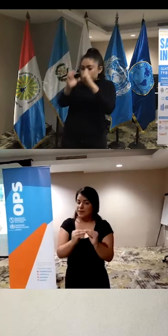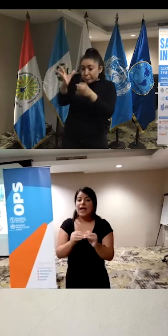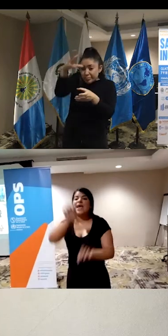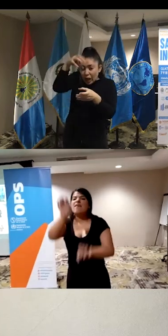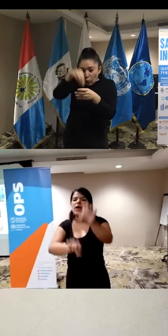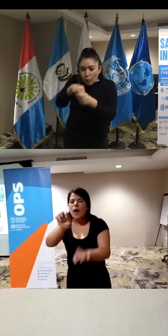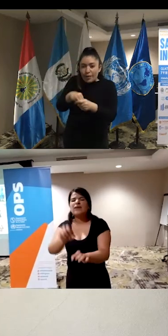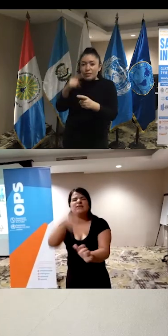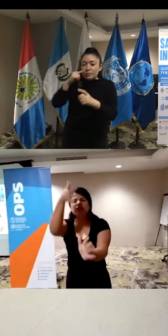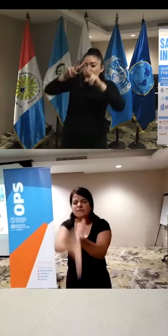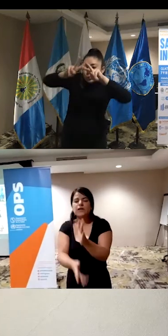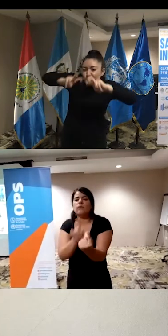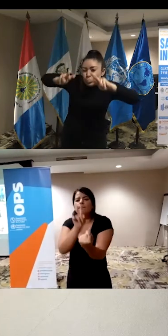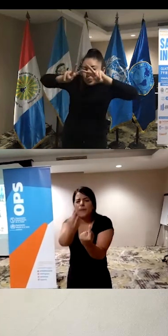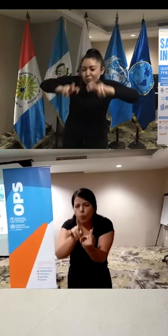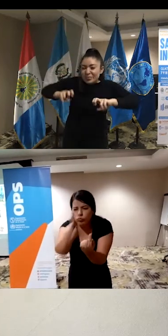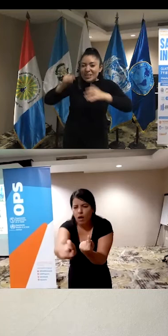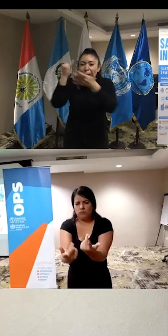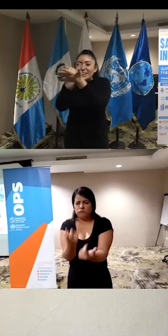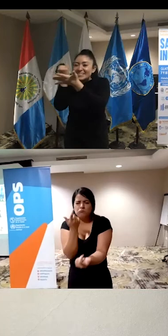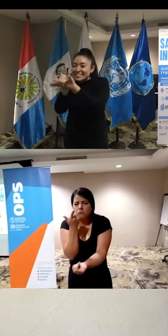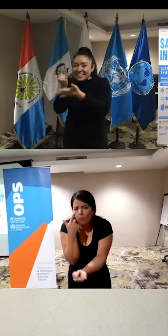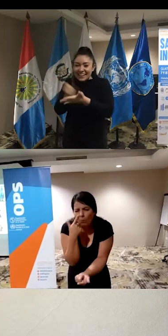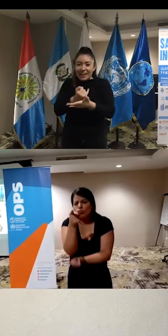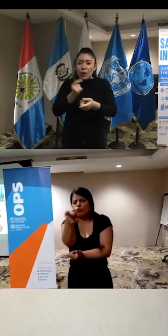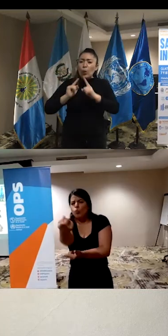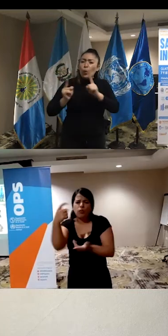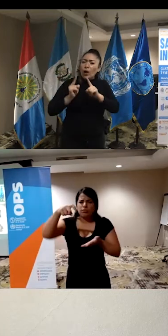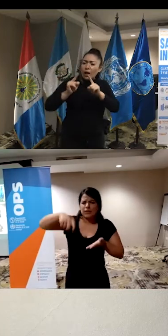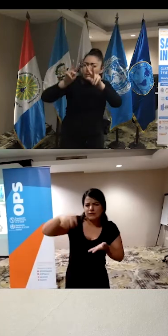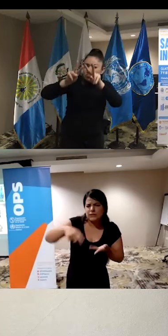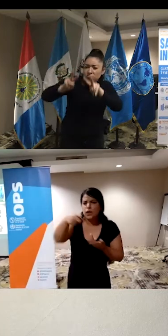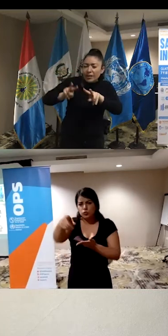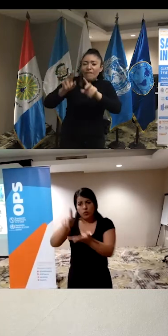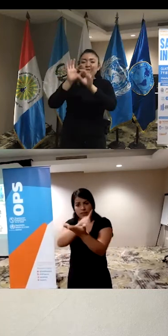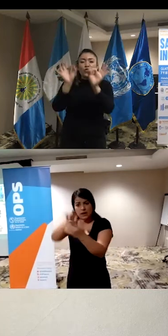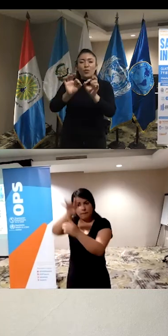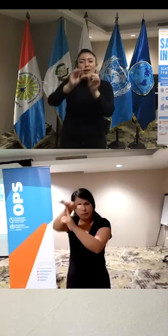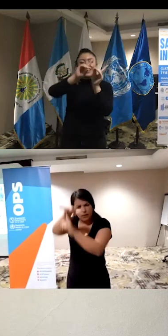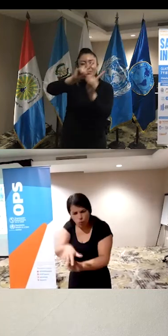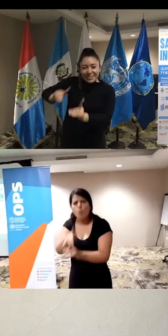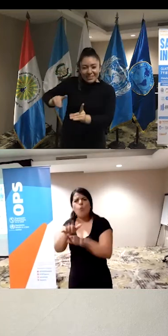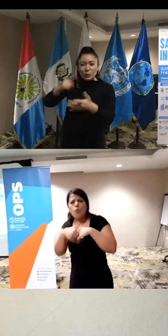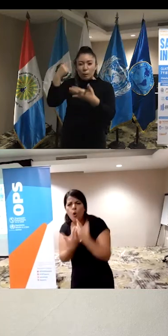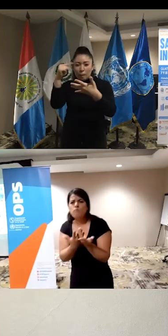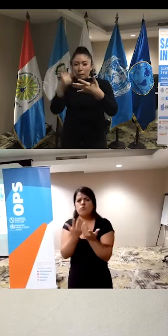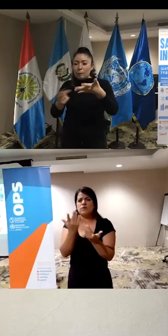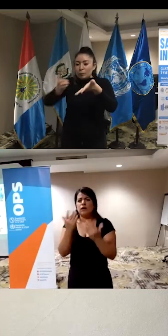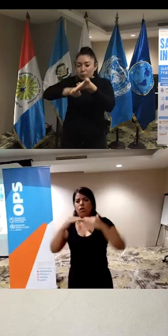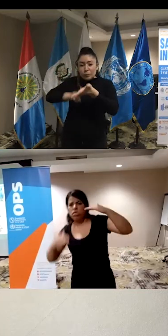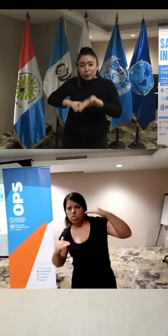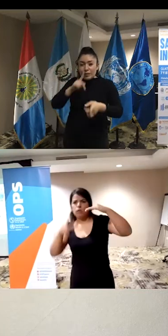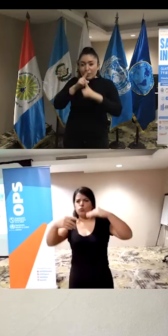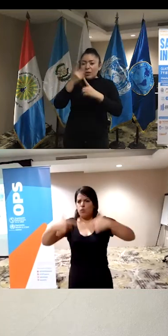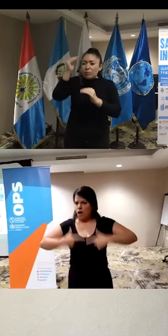indagar, investigar cuáles son esas formas de discriminación y de desigualdad que pueden enfrentar